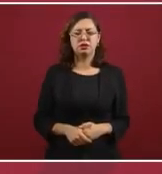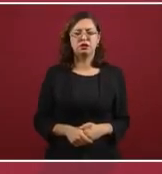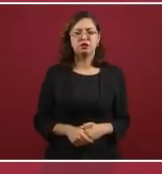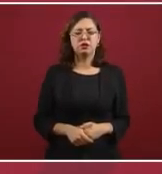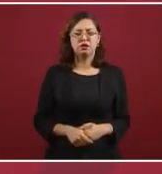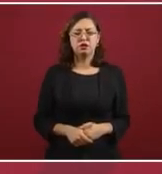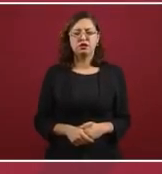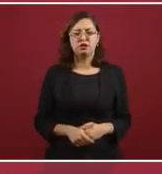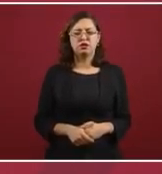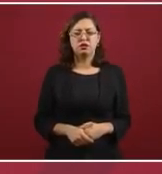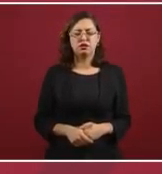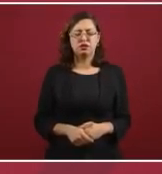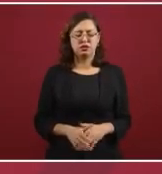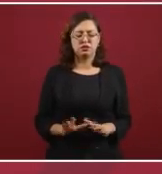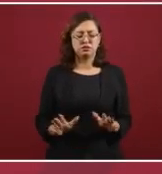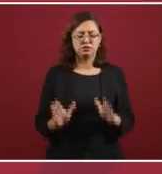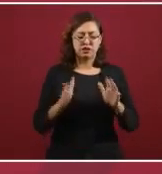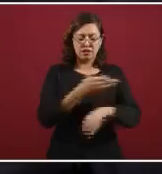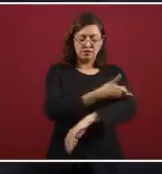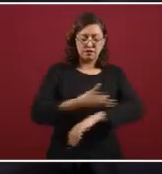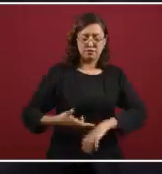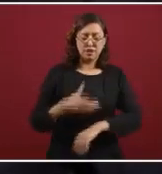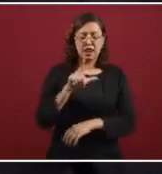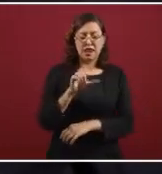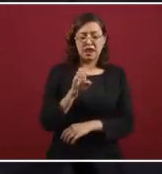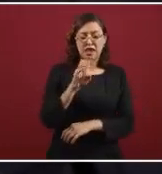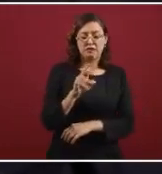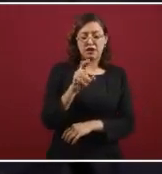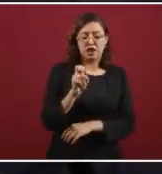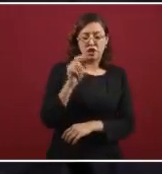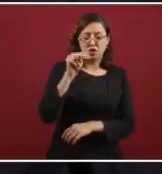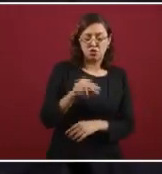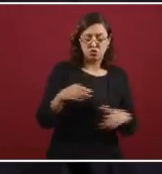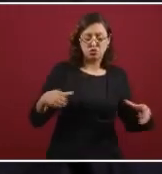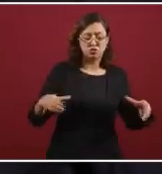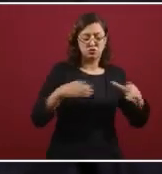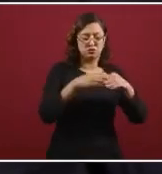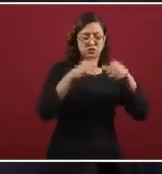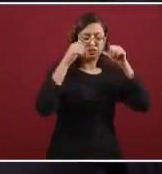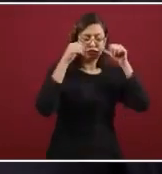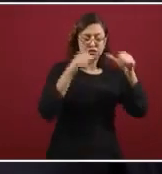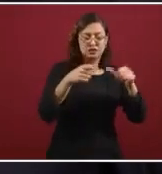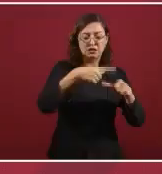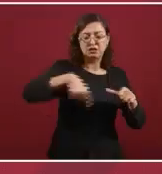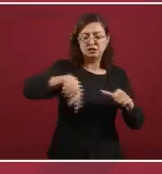estamos en la investigación para lo de este asesinato